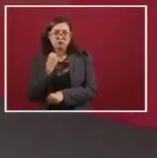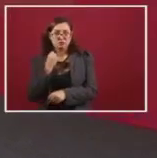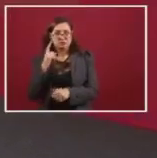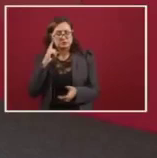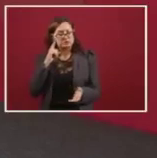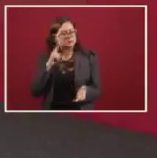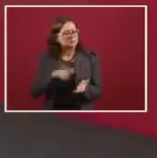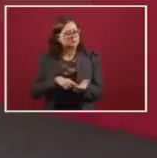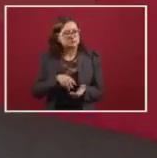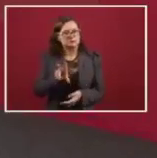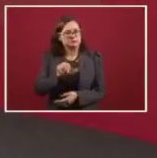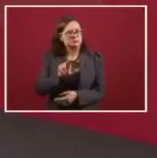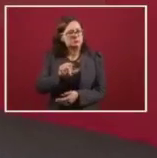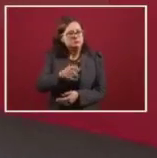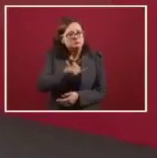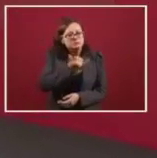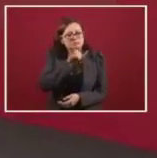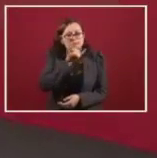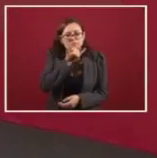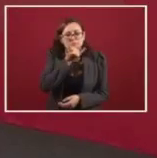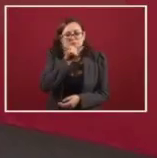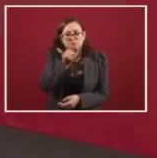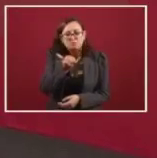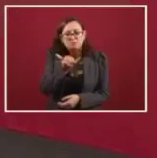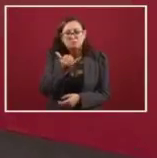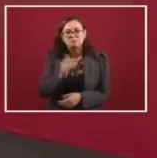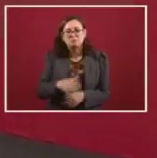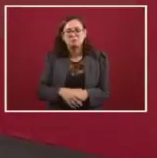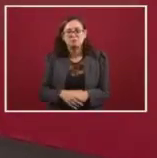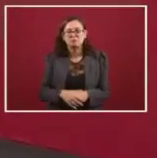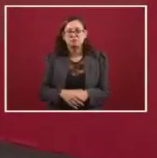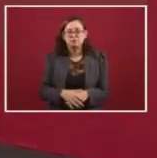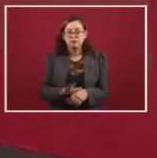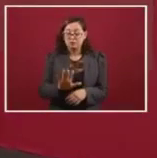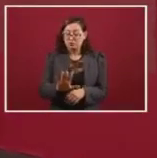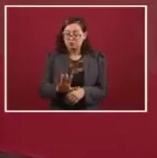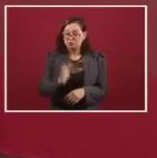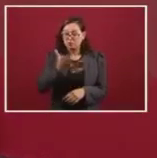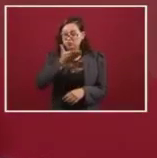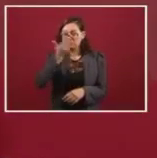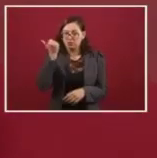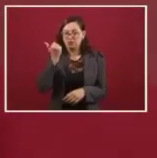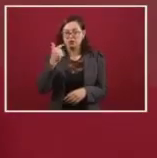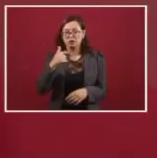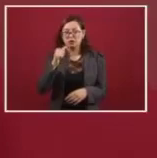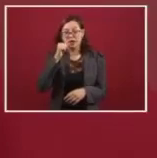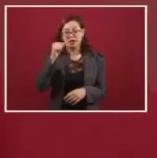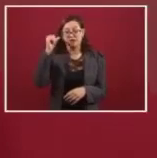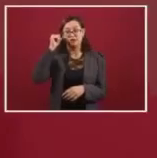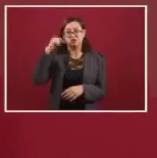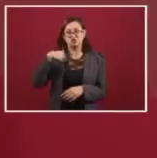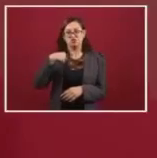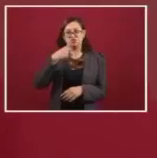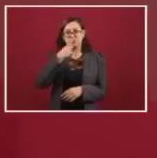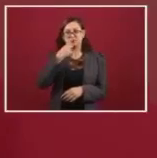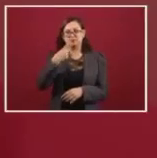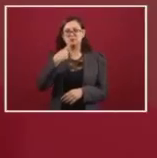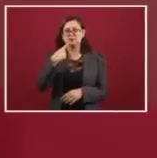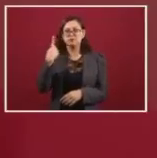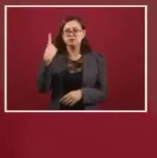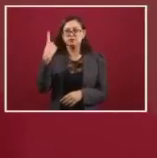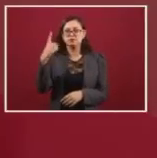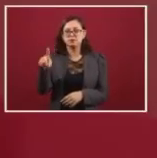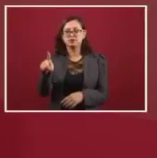pasar lo que dije ayer de que no había contrato de, no, denuncia de